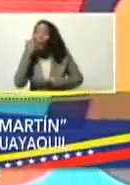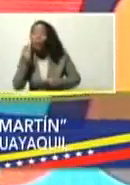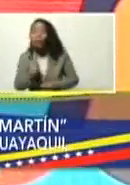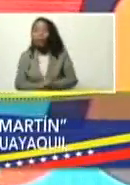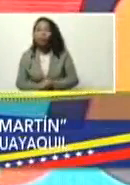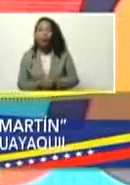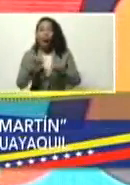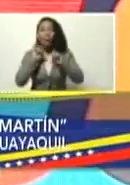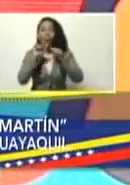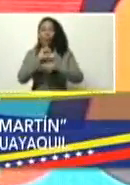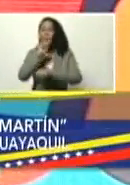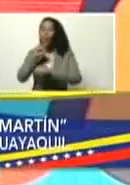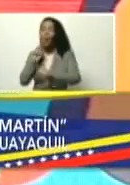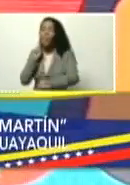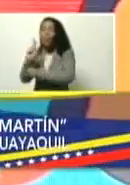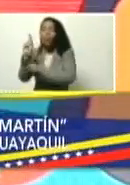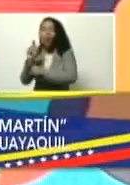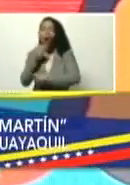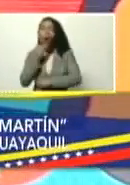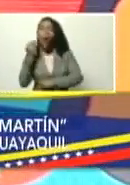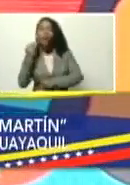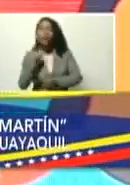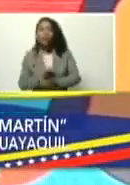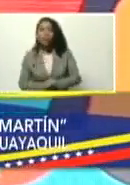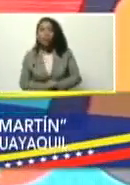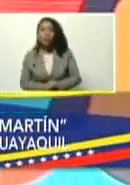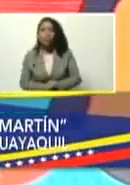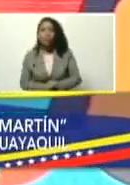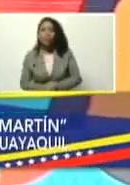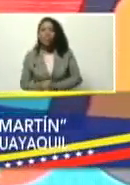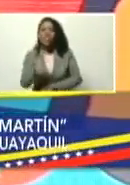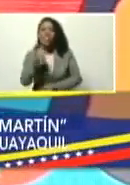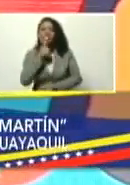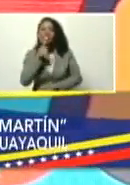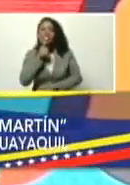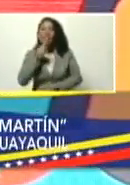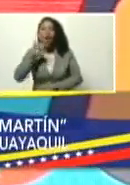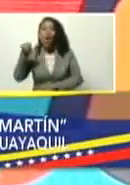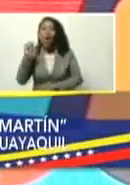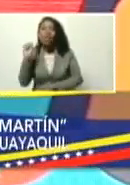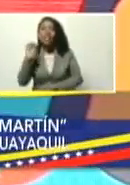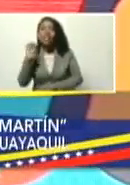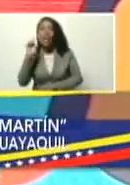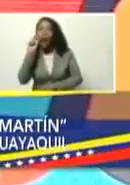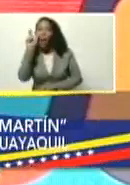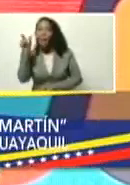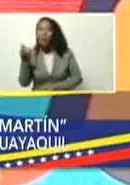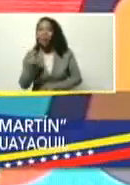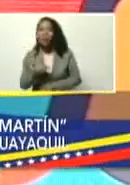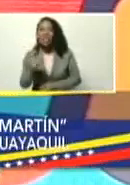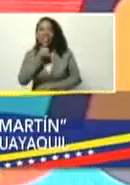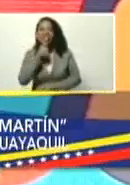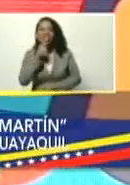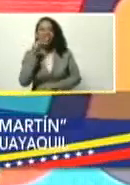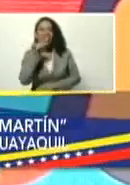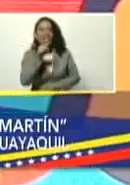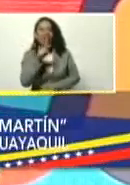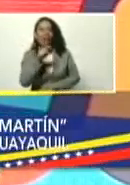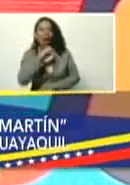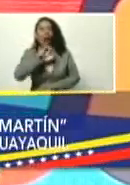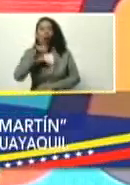le empezó a preguntar a los muchachos, ¿quién es José de San Martín? ¿Quién es José de San